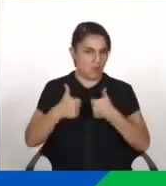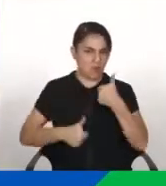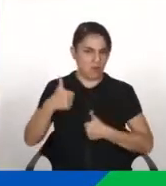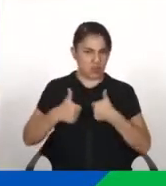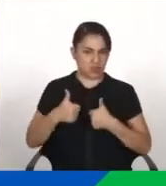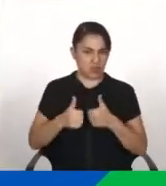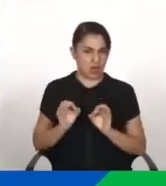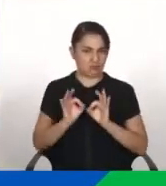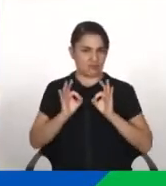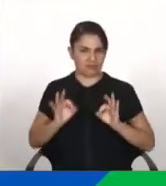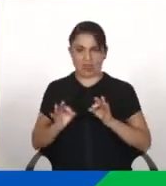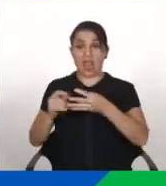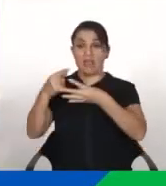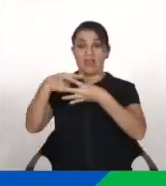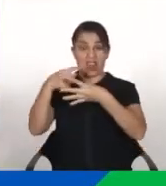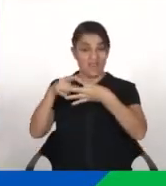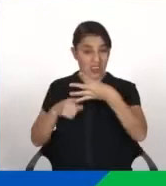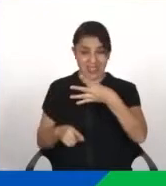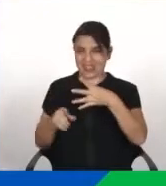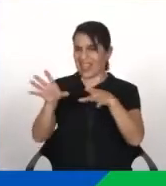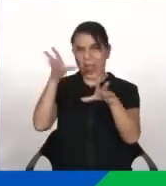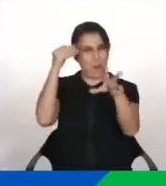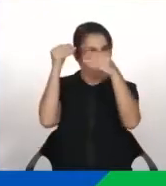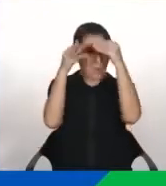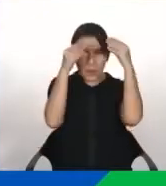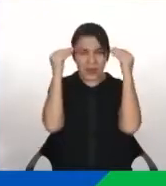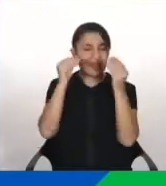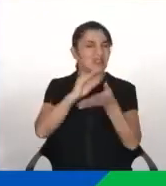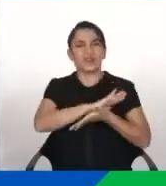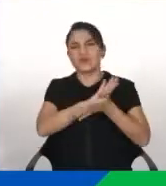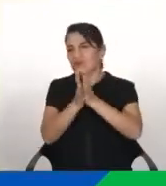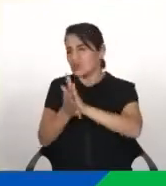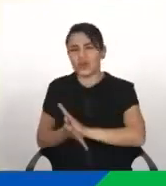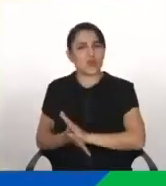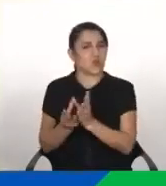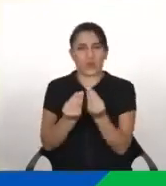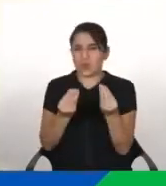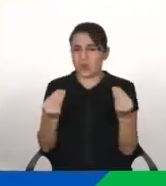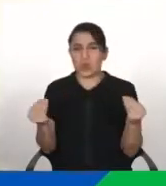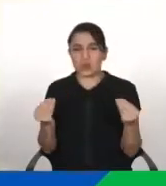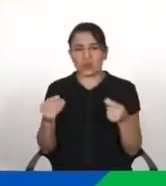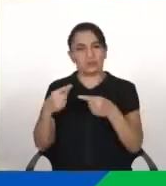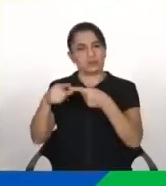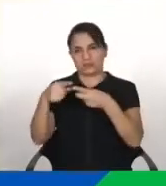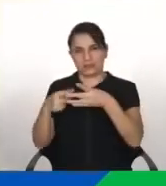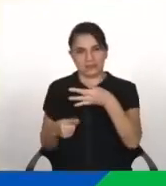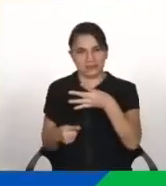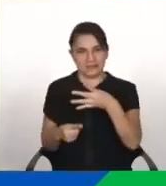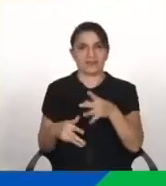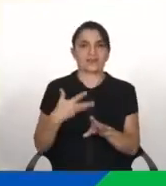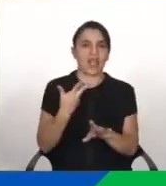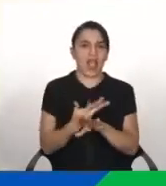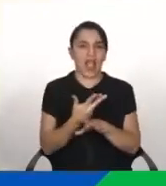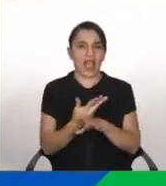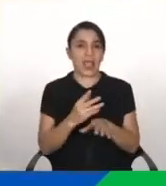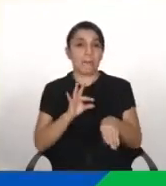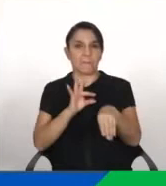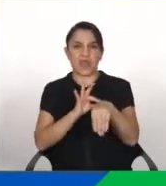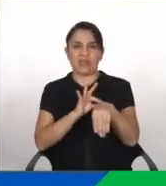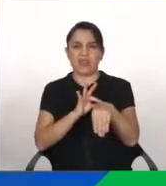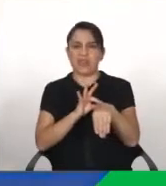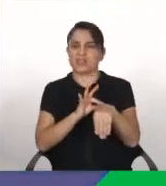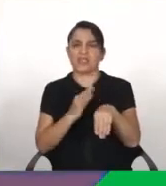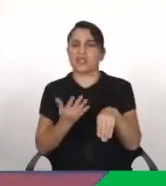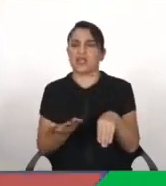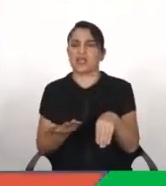muy interdisciplinar, o sea, aprendes como de muchos campos, de muchas disciplinas distintas. La biomedicina tiene muchas salidas, o sea, tiene salidas, sobre